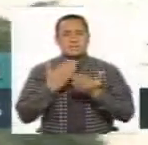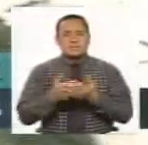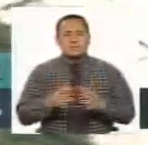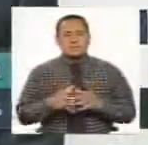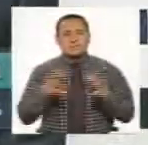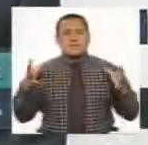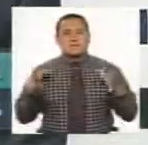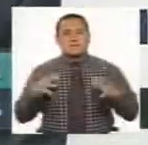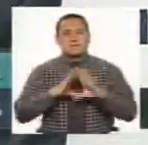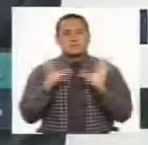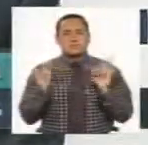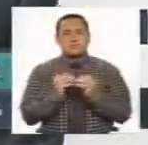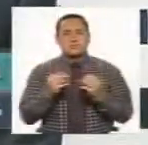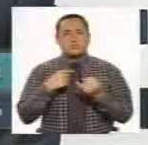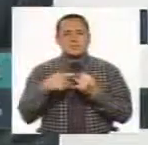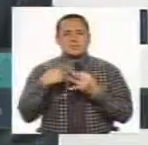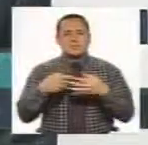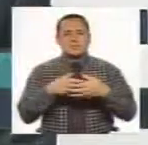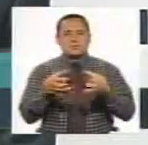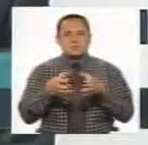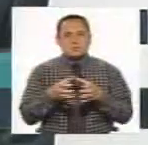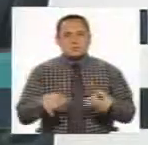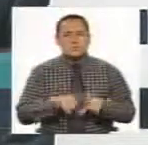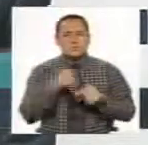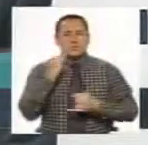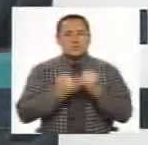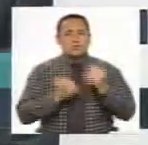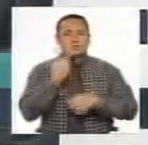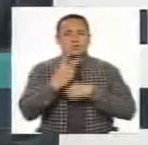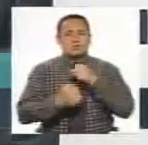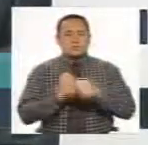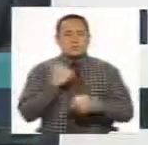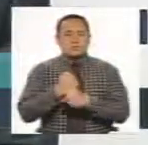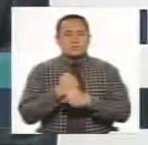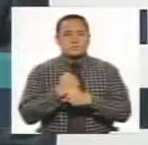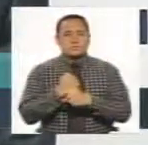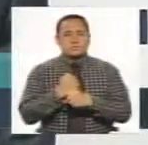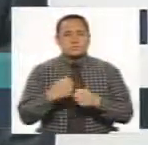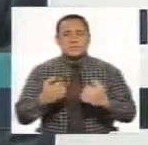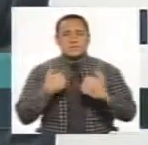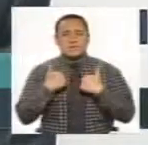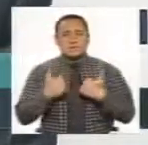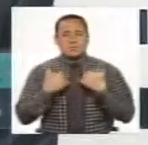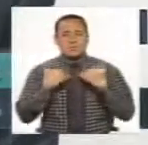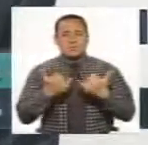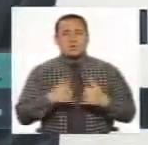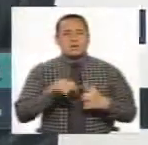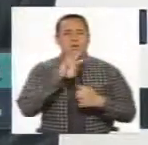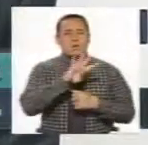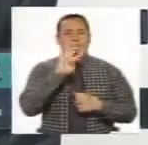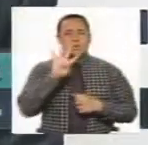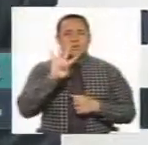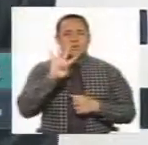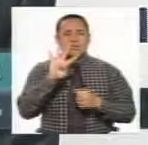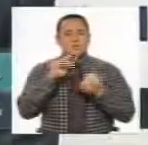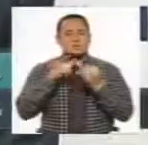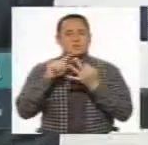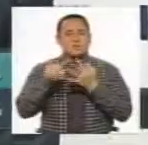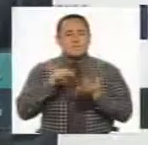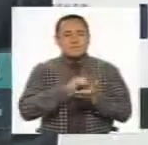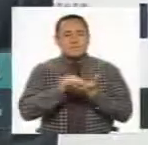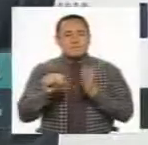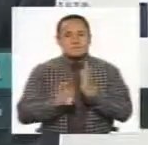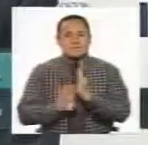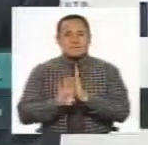más alto de los últimos dos años y tenemos 44 meses de